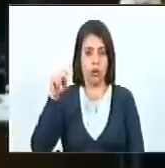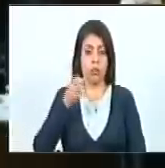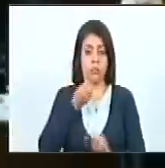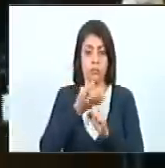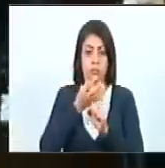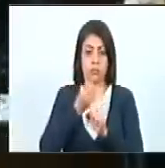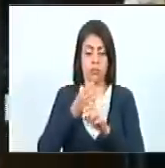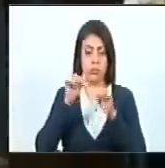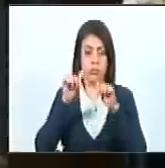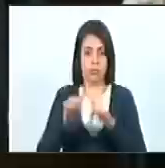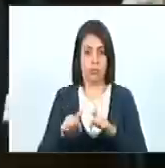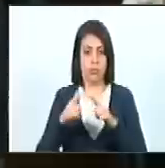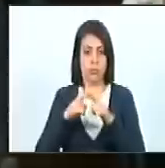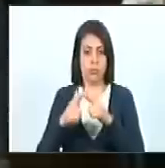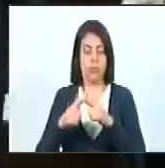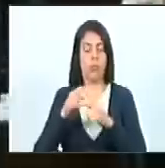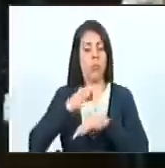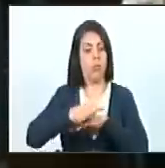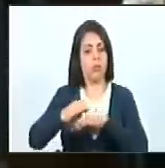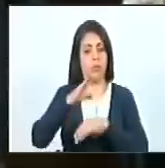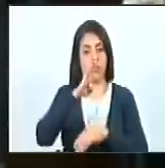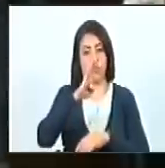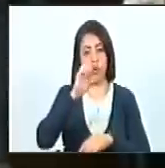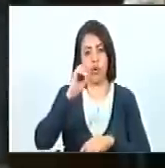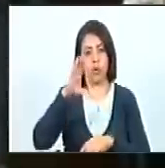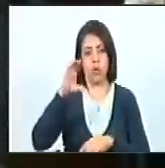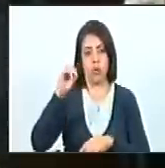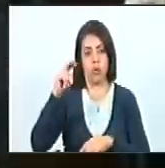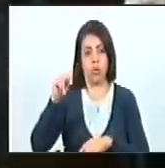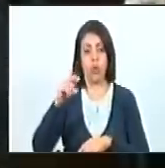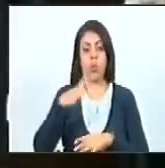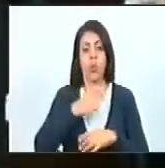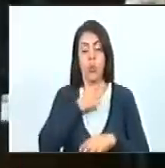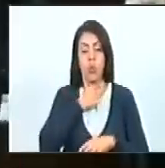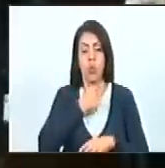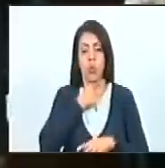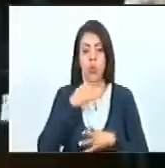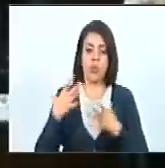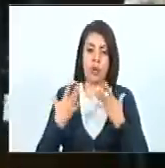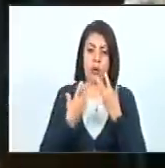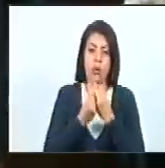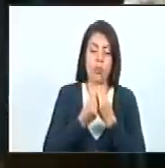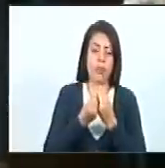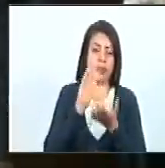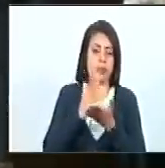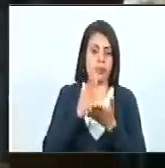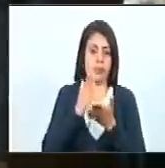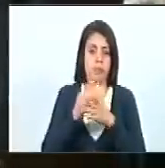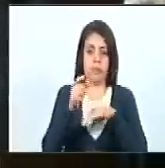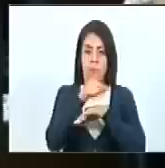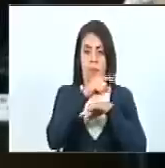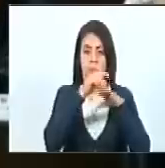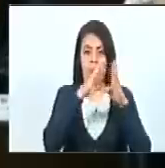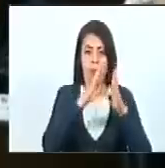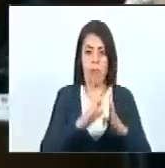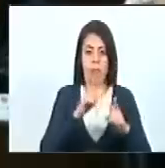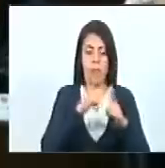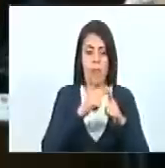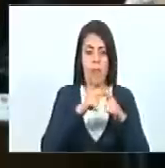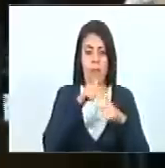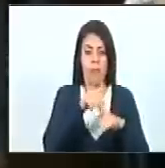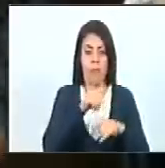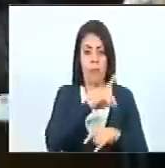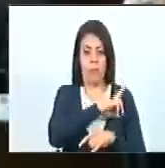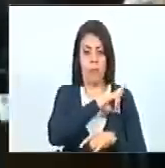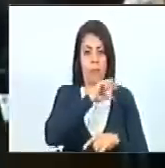orden allá en nuestro municipio de Boconó. Nos sentimos complacidos, está acompañada de nuestro gobernador del estado,